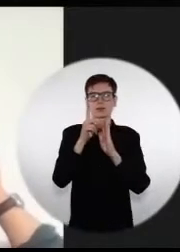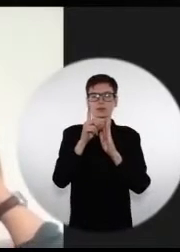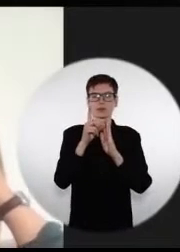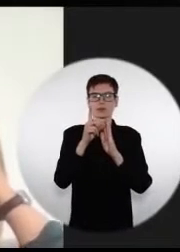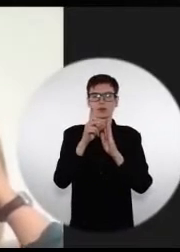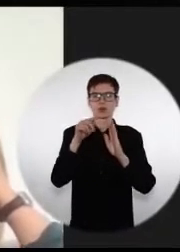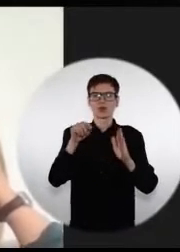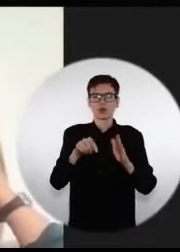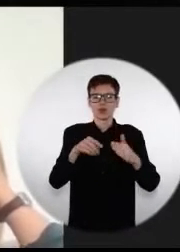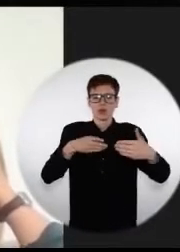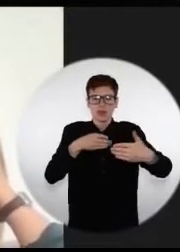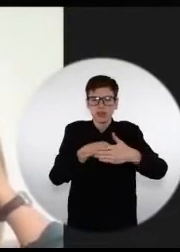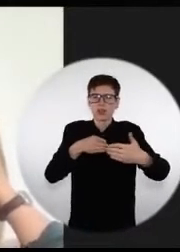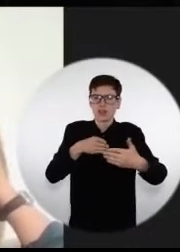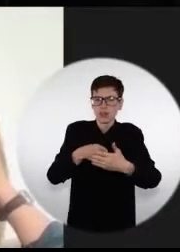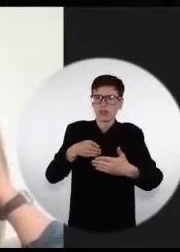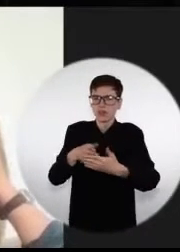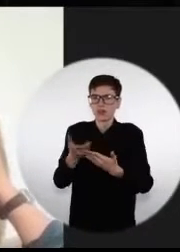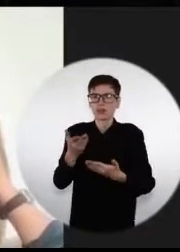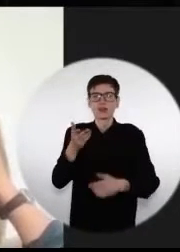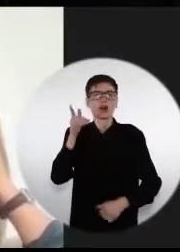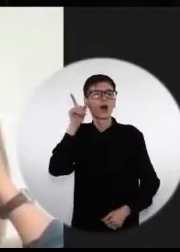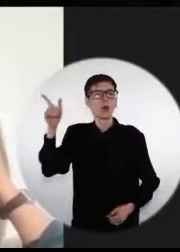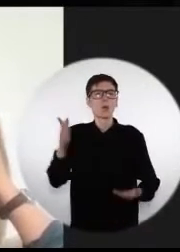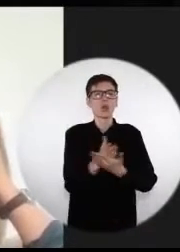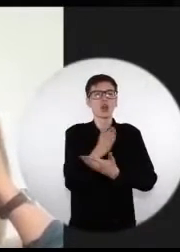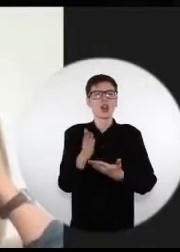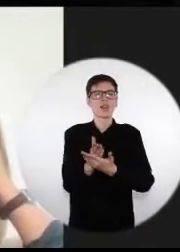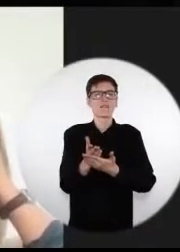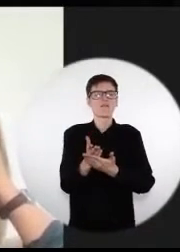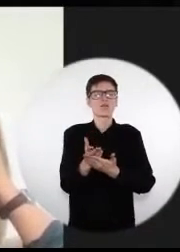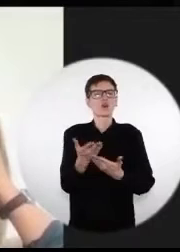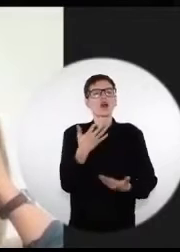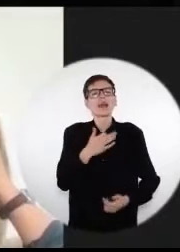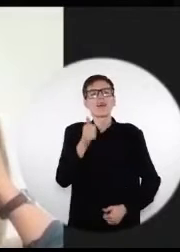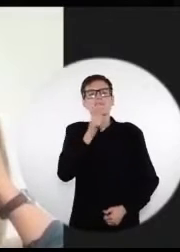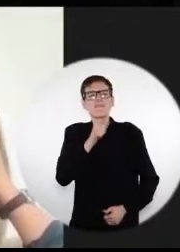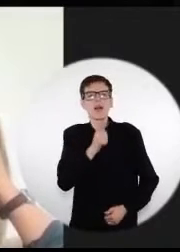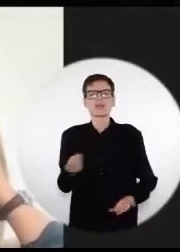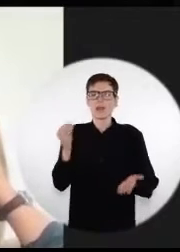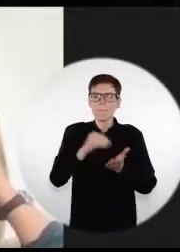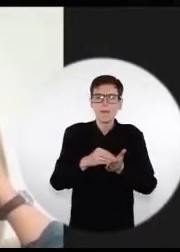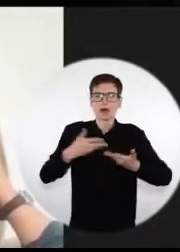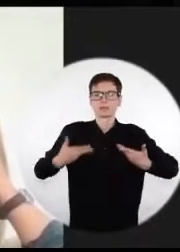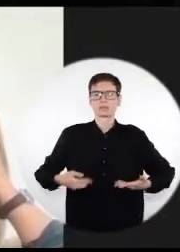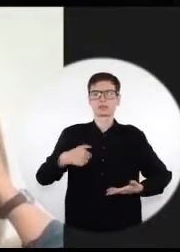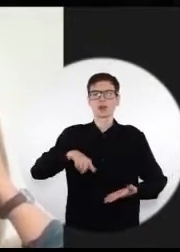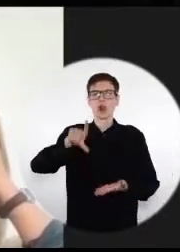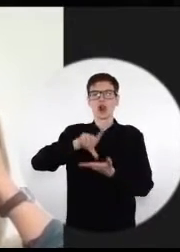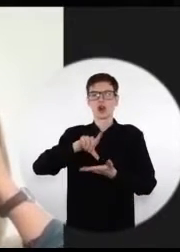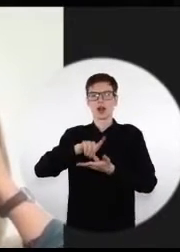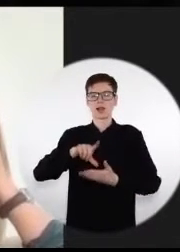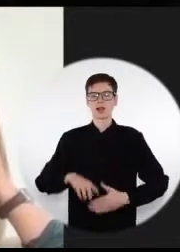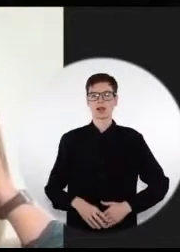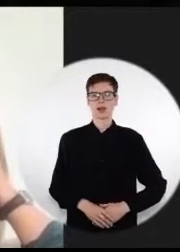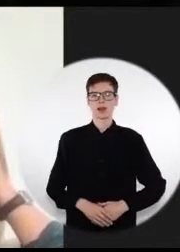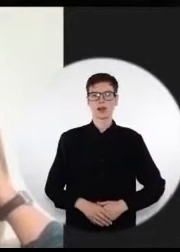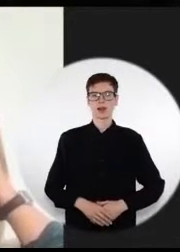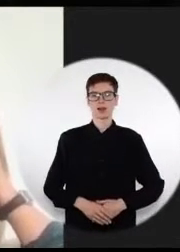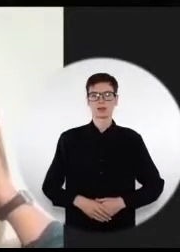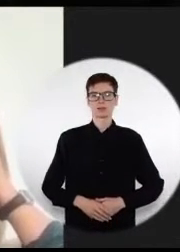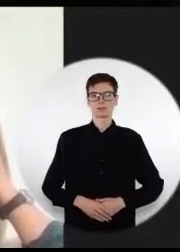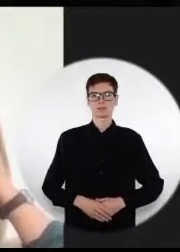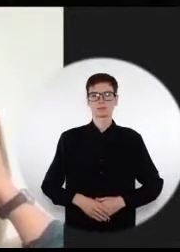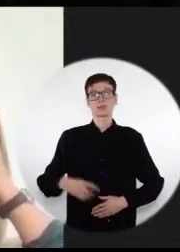silva ni a james quizás qué es lo que falta en términos de desarrollo de esta era de los